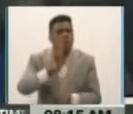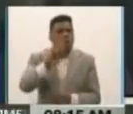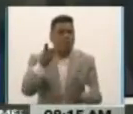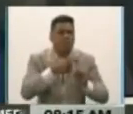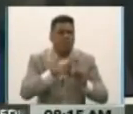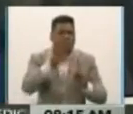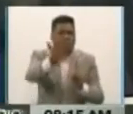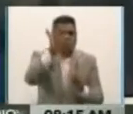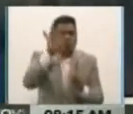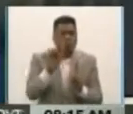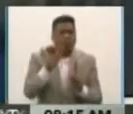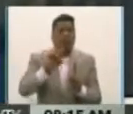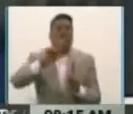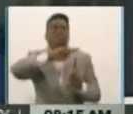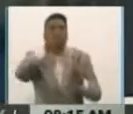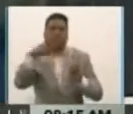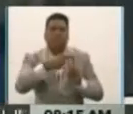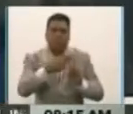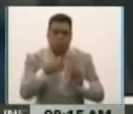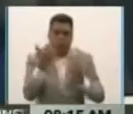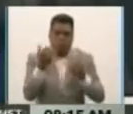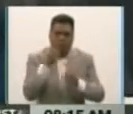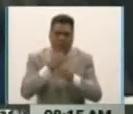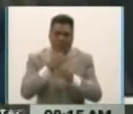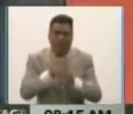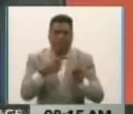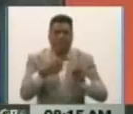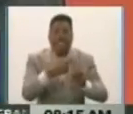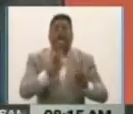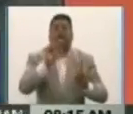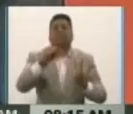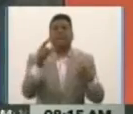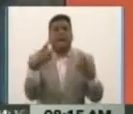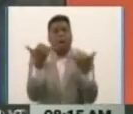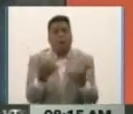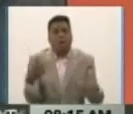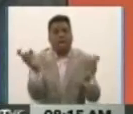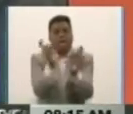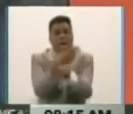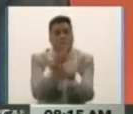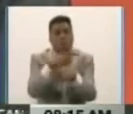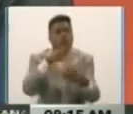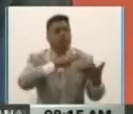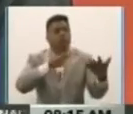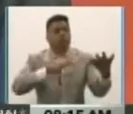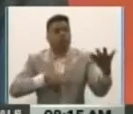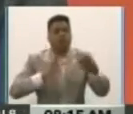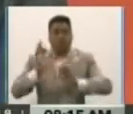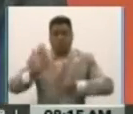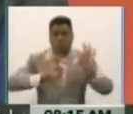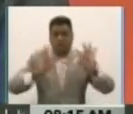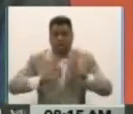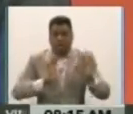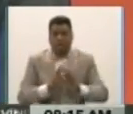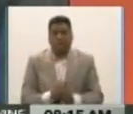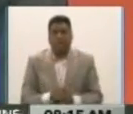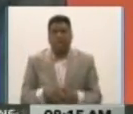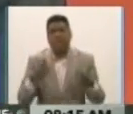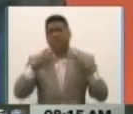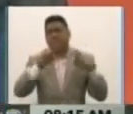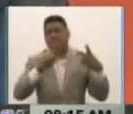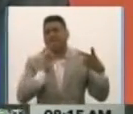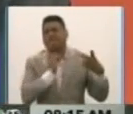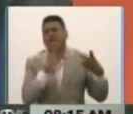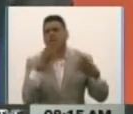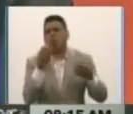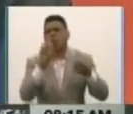captado? Bueno, la idea es que ahora en agosto ya comencemos con las lecturas de la obra. Dependiendo del elenco, de las características del elenco,